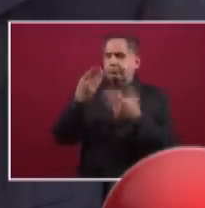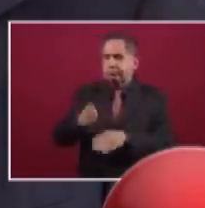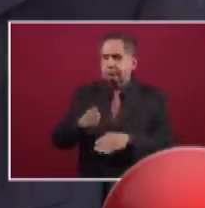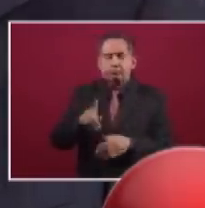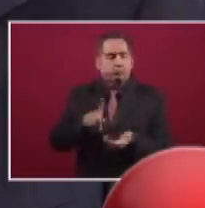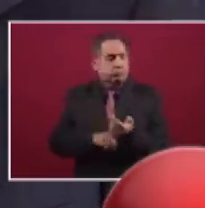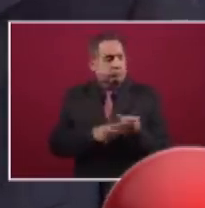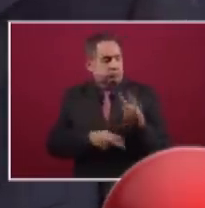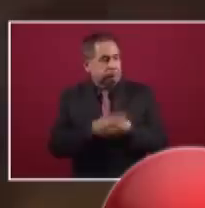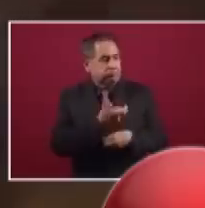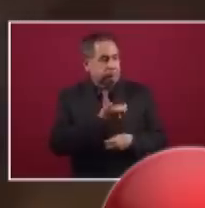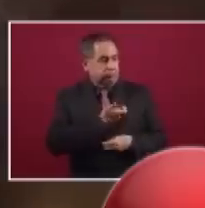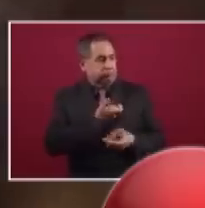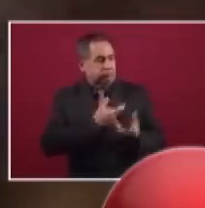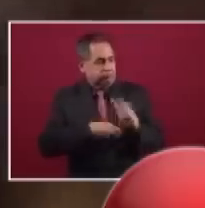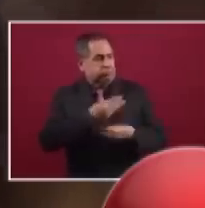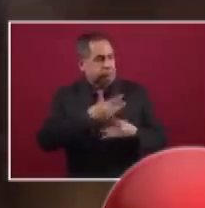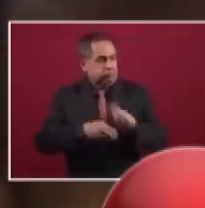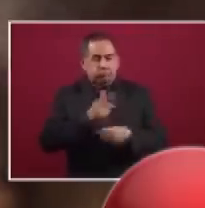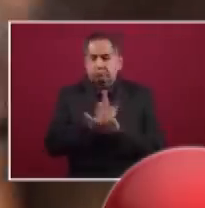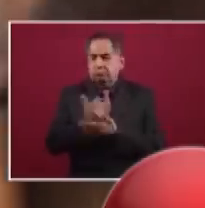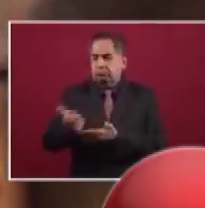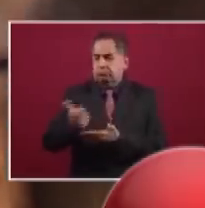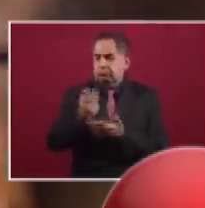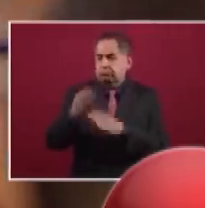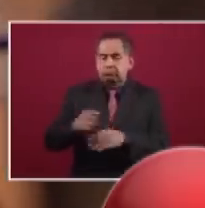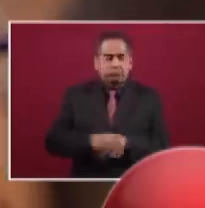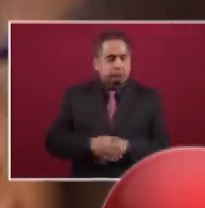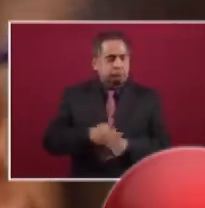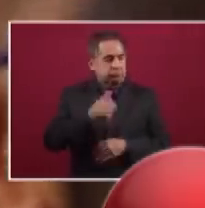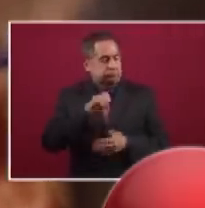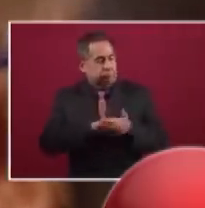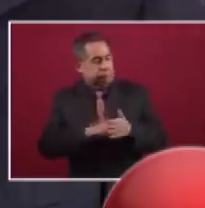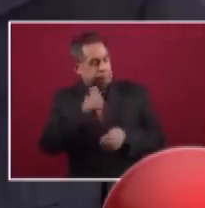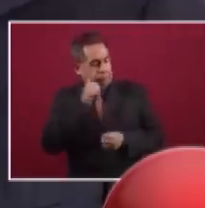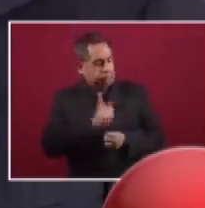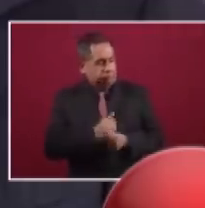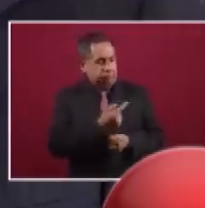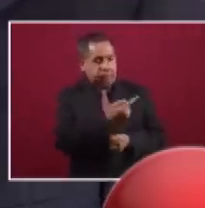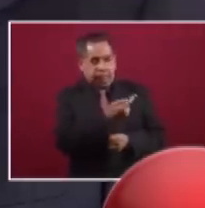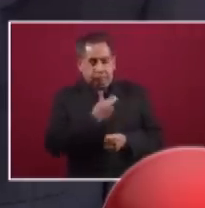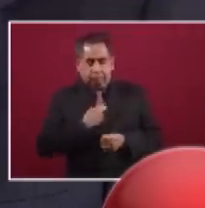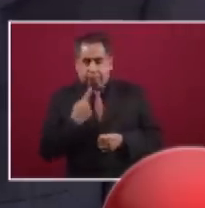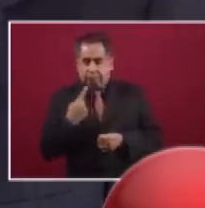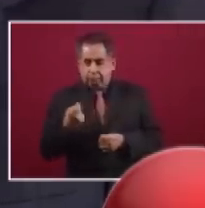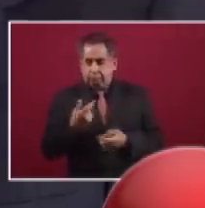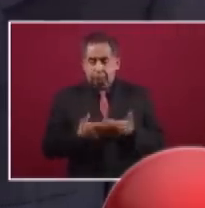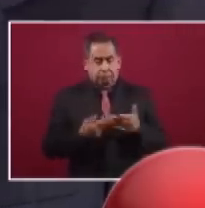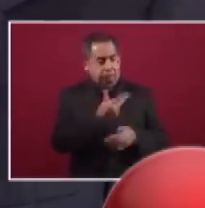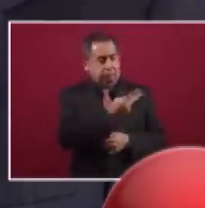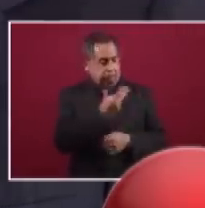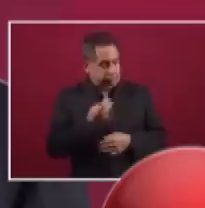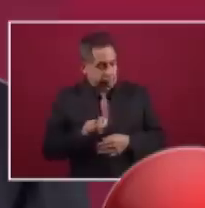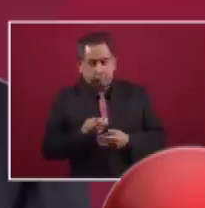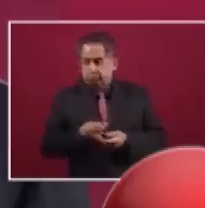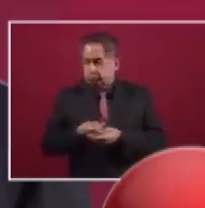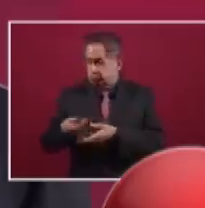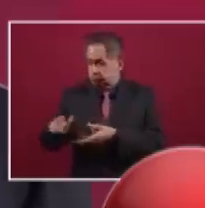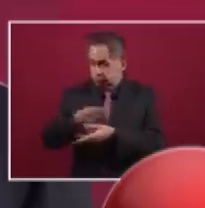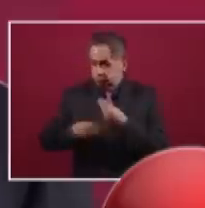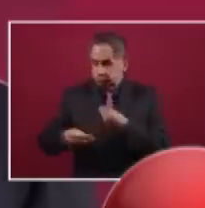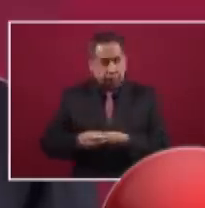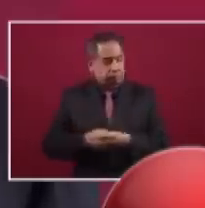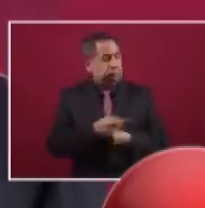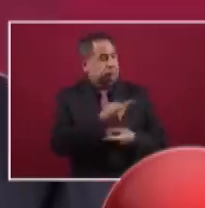nuestro flujo es mayor. En lugar de recibir 100 pesos, recibimos 200. Y antes recibíamos